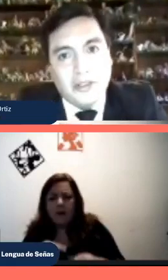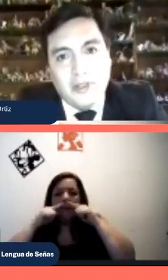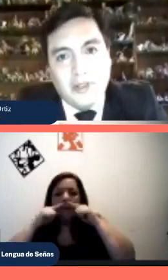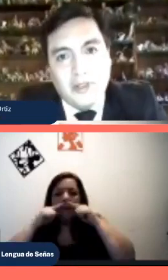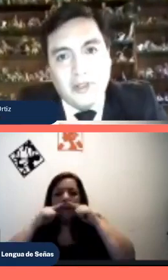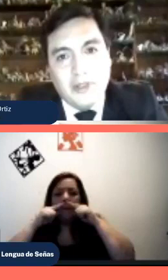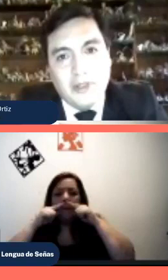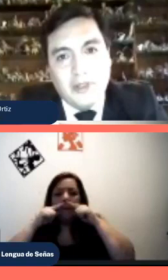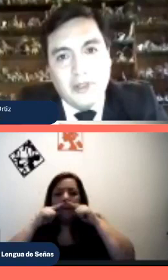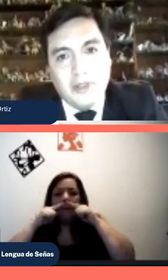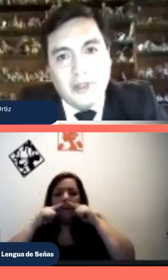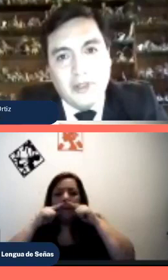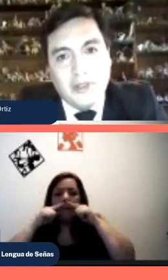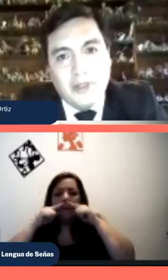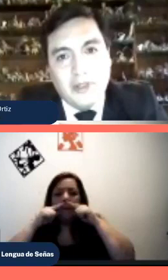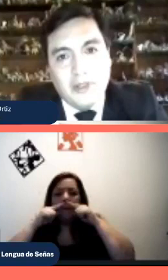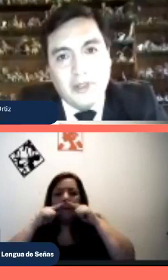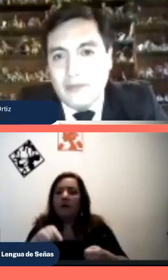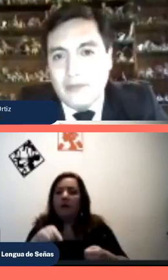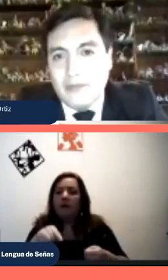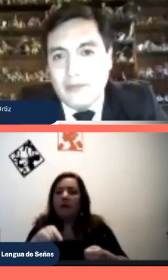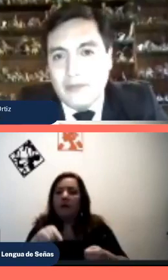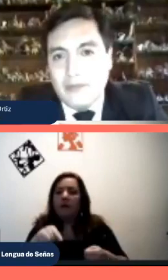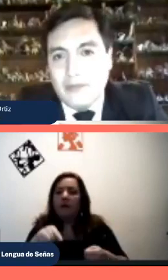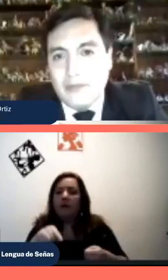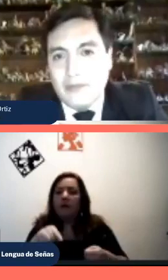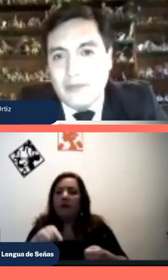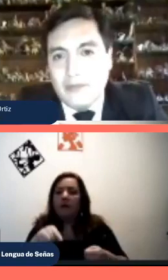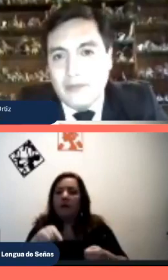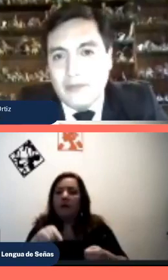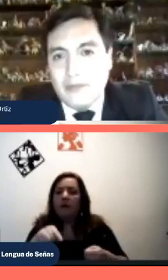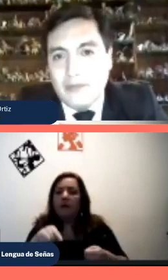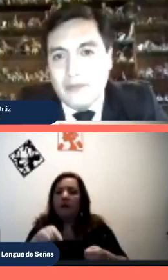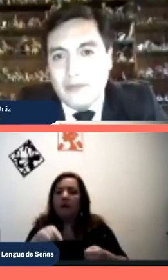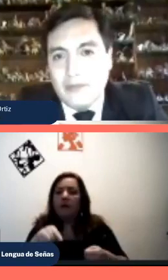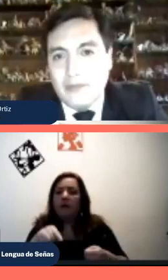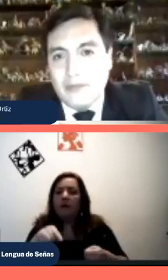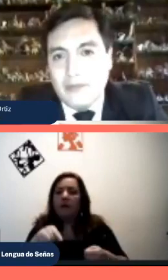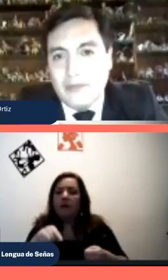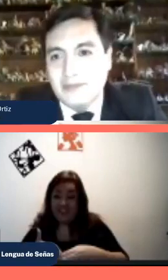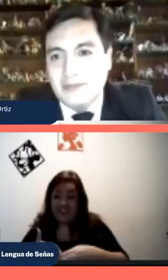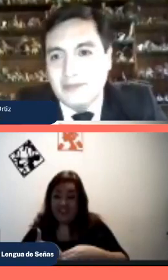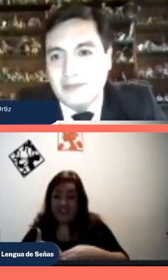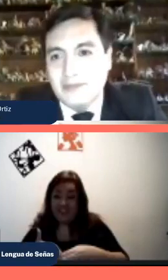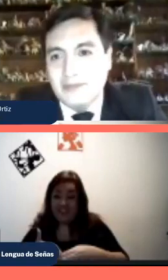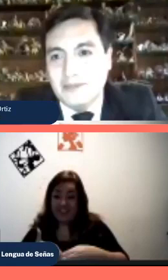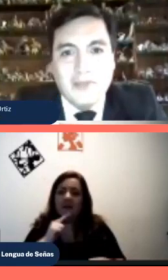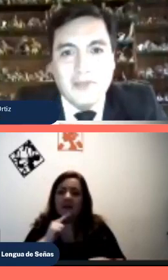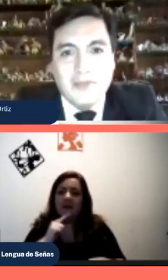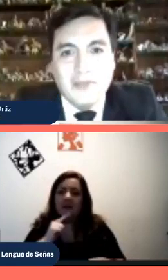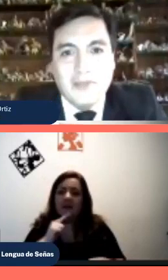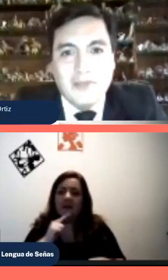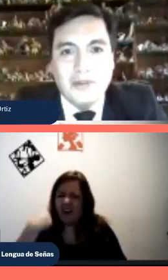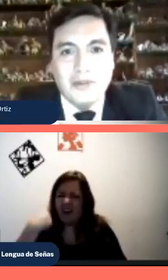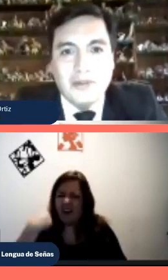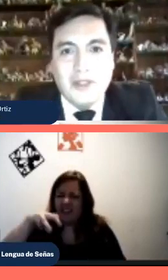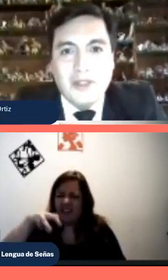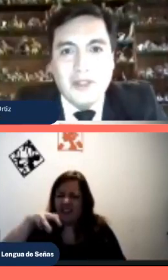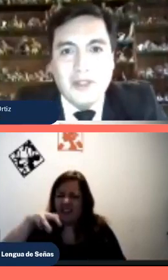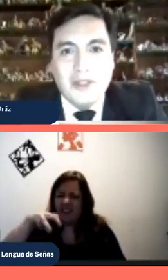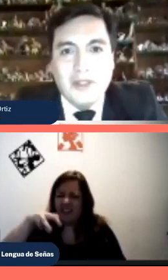Odobenocetops y es un delfín que tiene cara de morsa. De hecho,